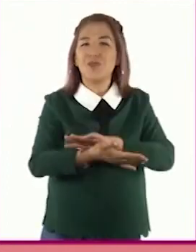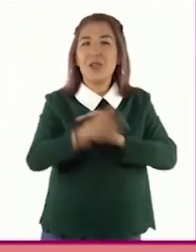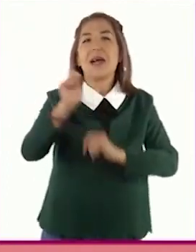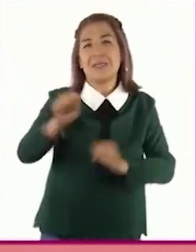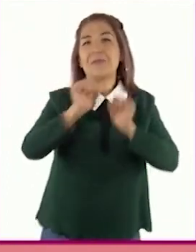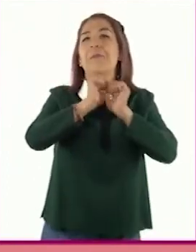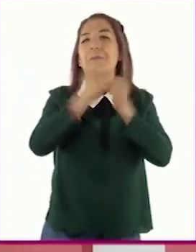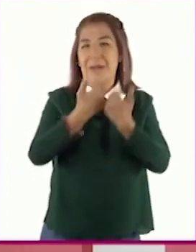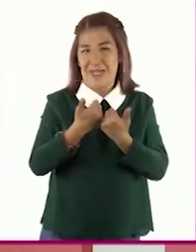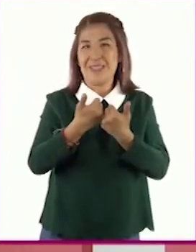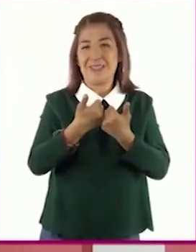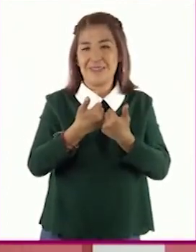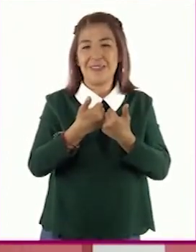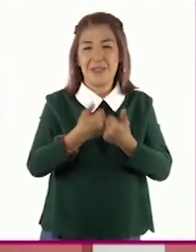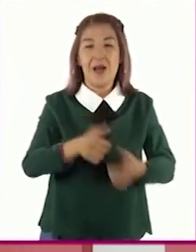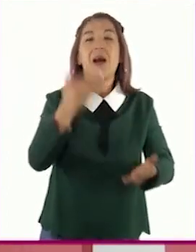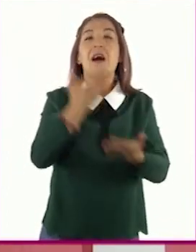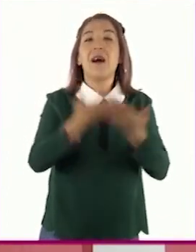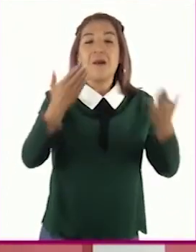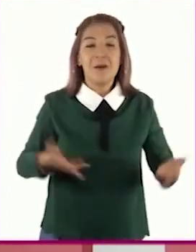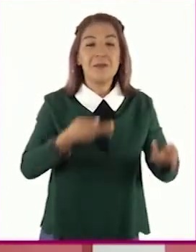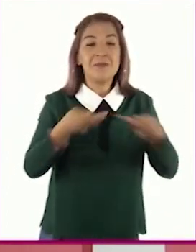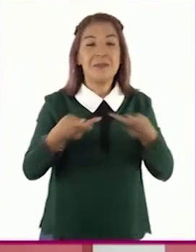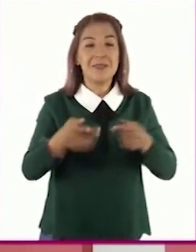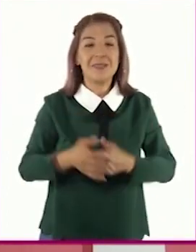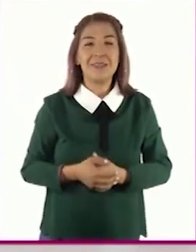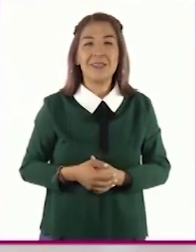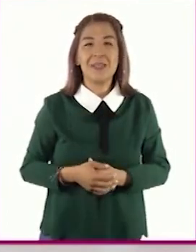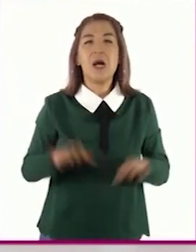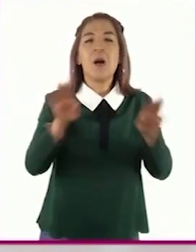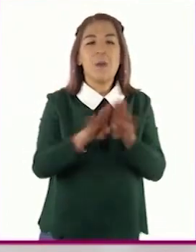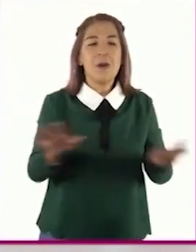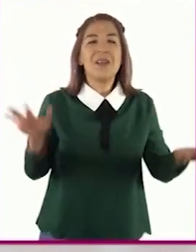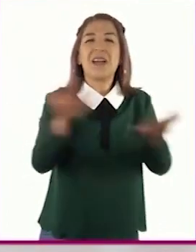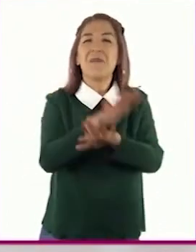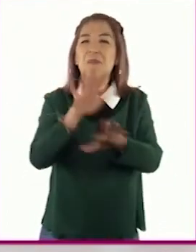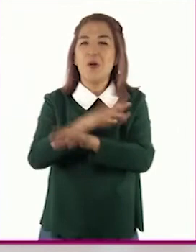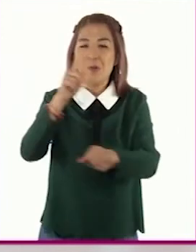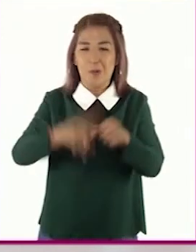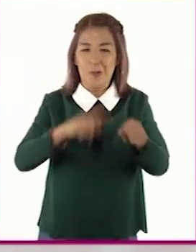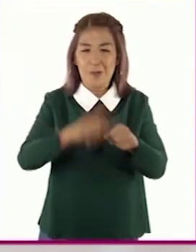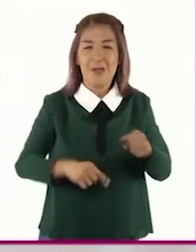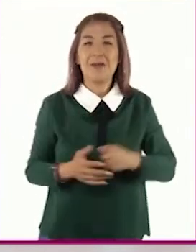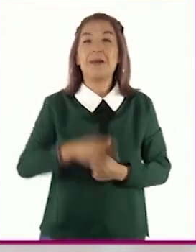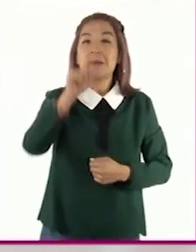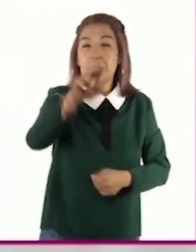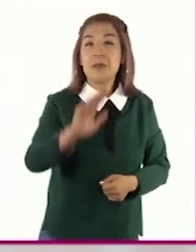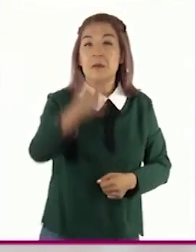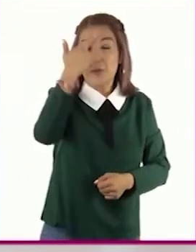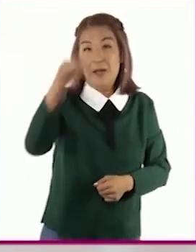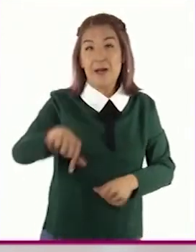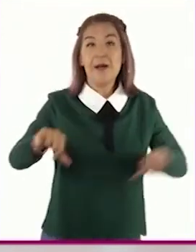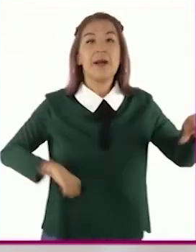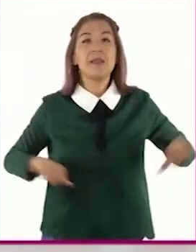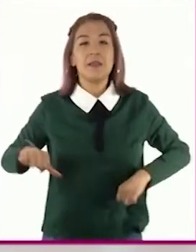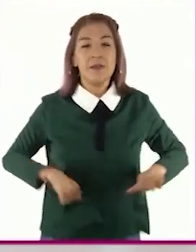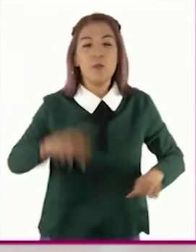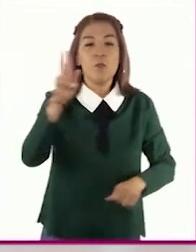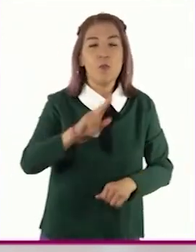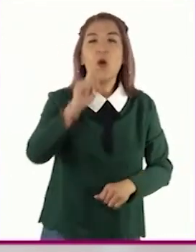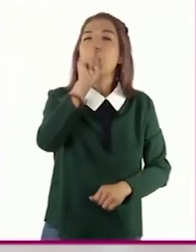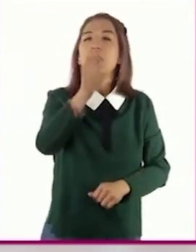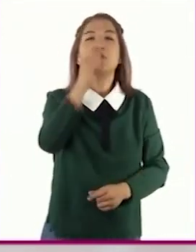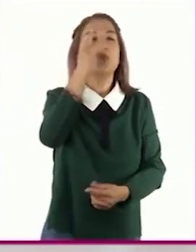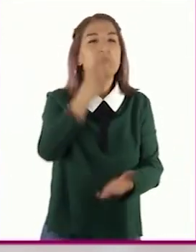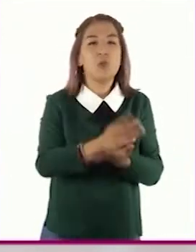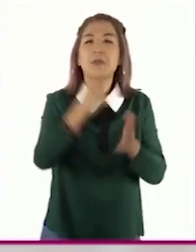pan. Hagamos un camaleón químico. Les recordamos que esta actividad experimental es